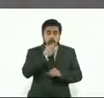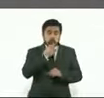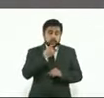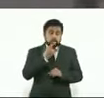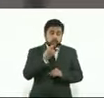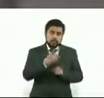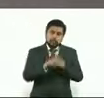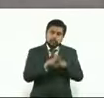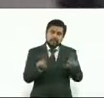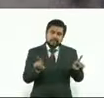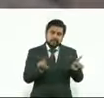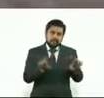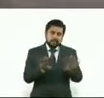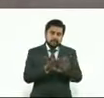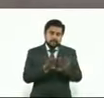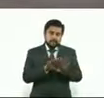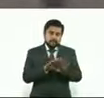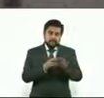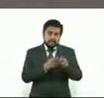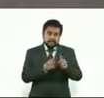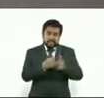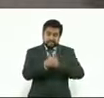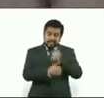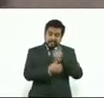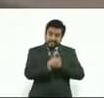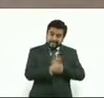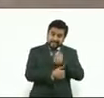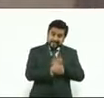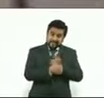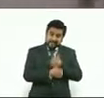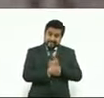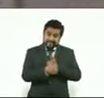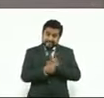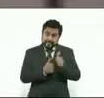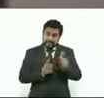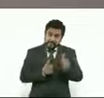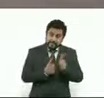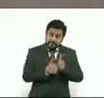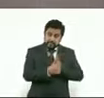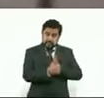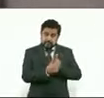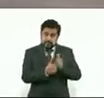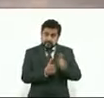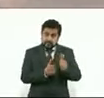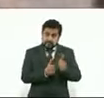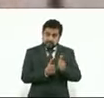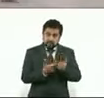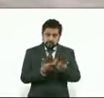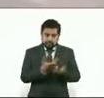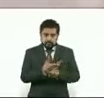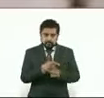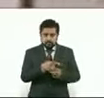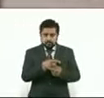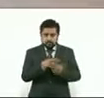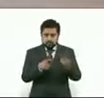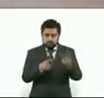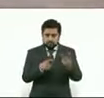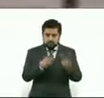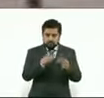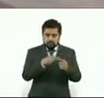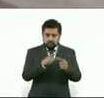casi paso a paso, ¿no? En esta prueba entre el capitalino y el del Estado de México.